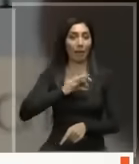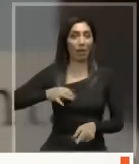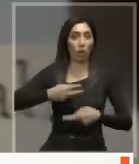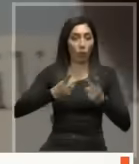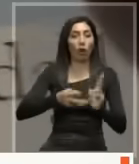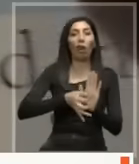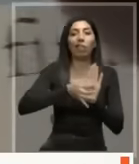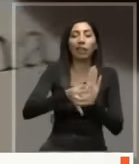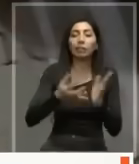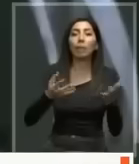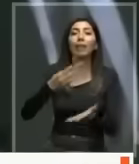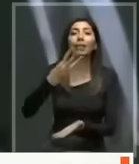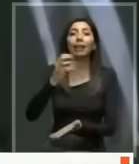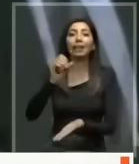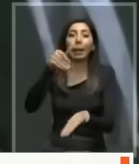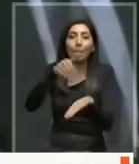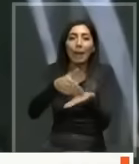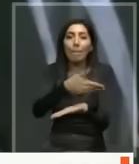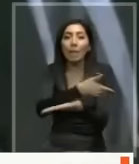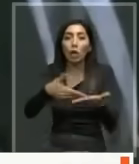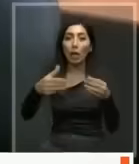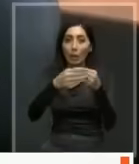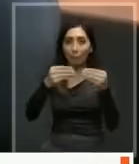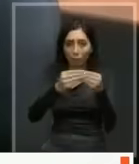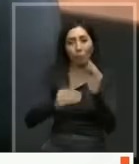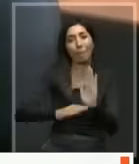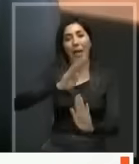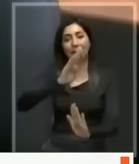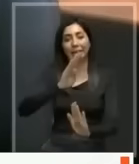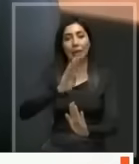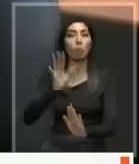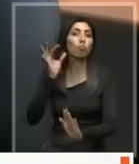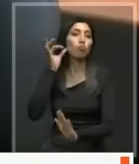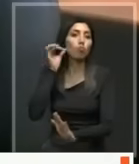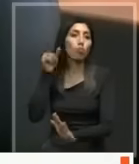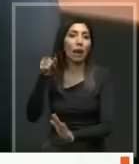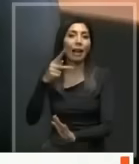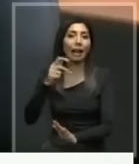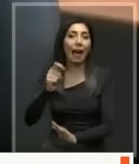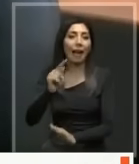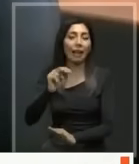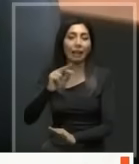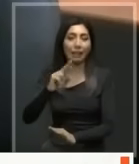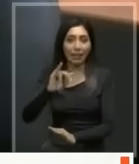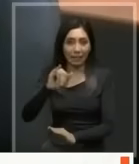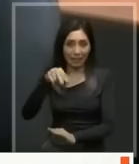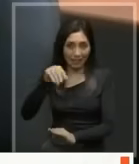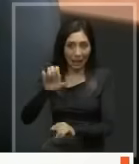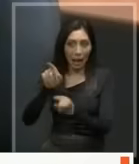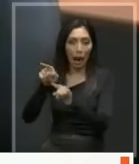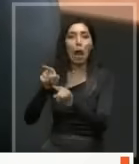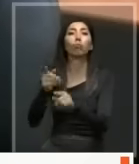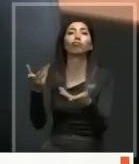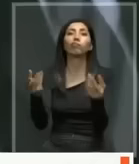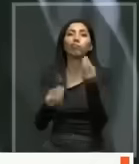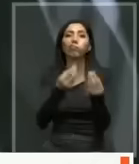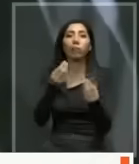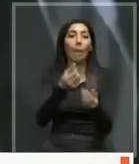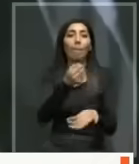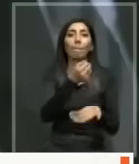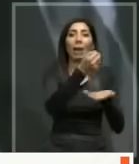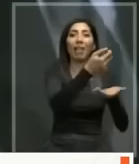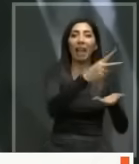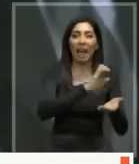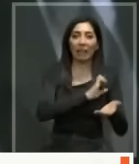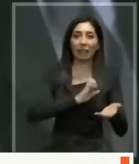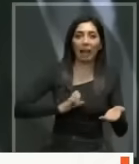30 mil millones de pesos. La imputada Barriga Guerra defraudó o permitió que se defraudara el patrimonio fiscal gracias a